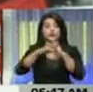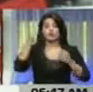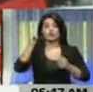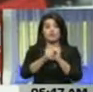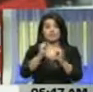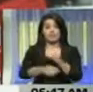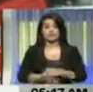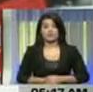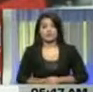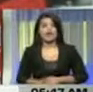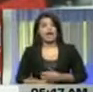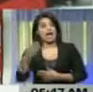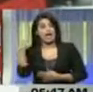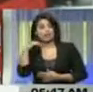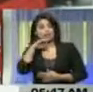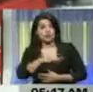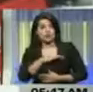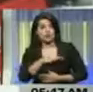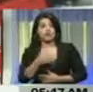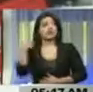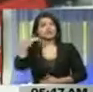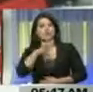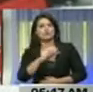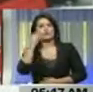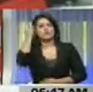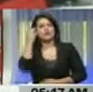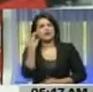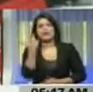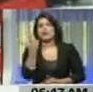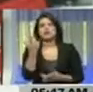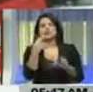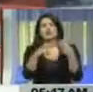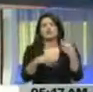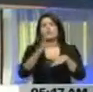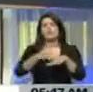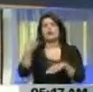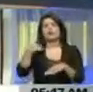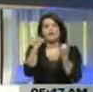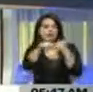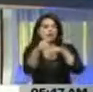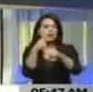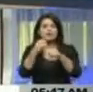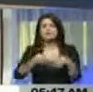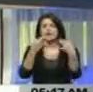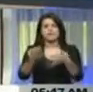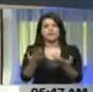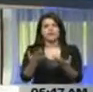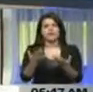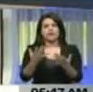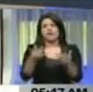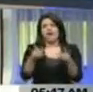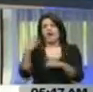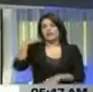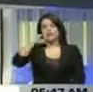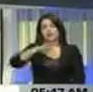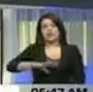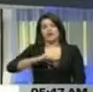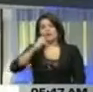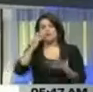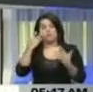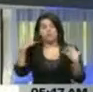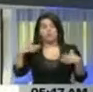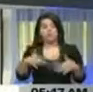que era en el pasado un recurso, porque los boxeadores que hacían en la Cuarta República brillamos, vivimos una época dorada, tanto en el olimpismo